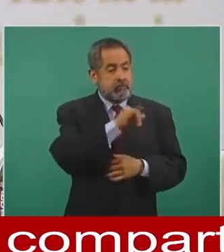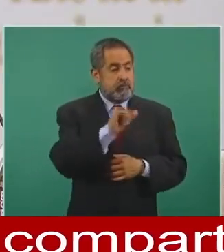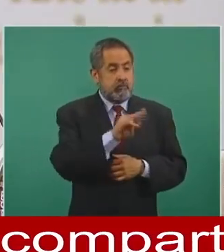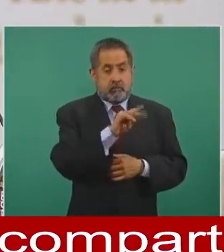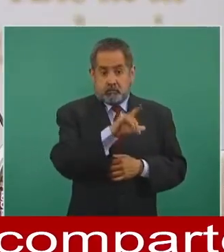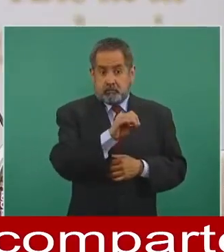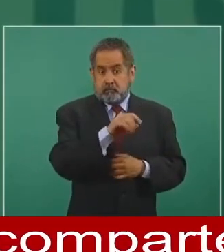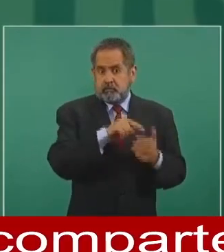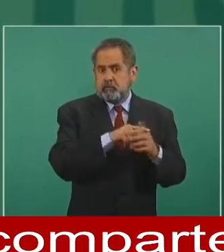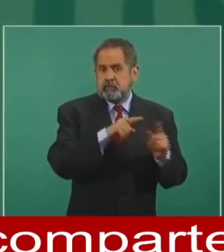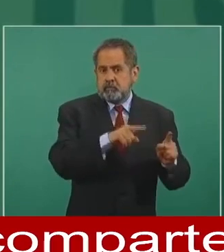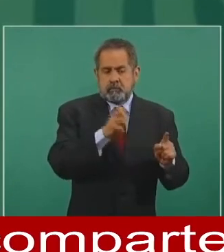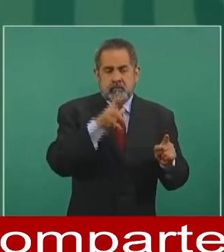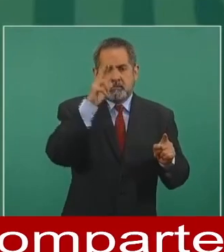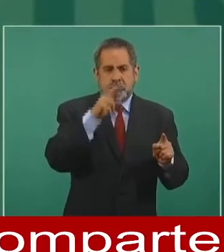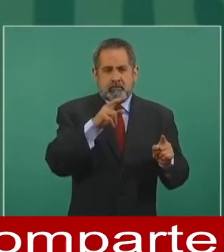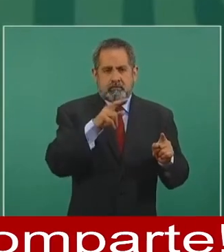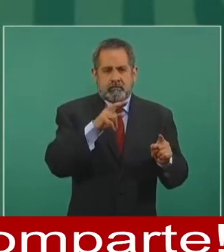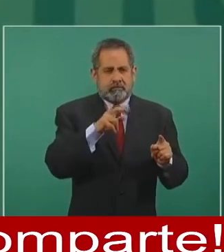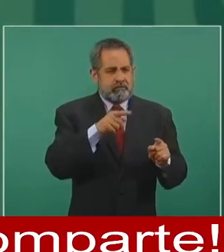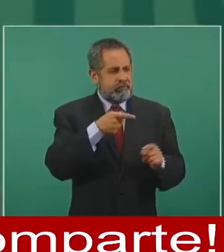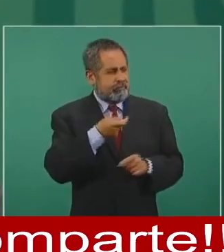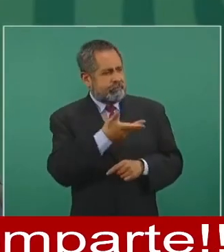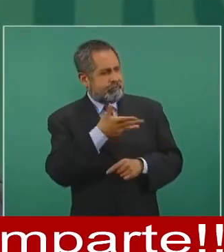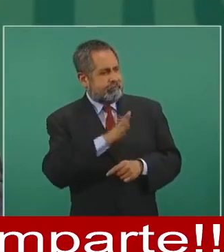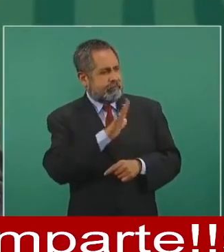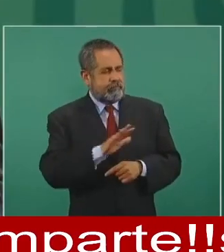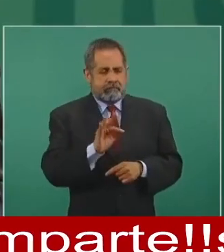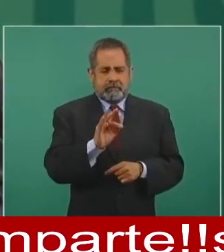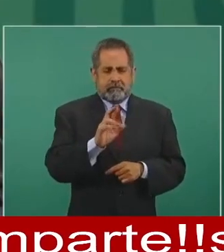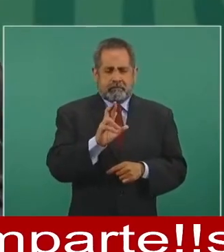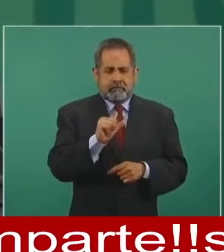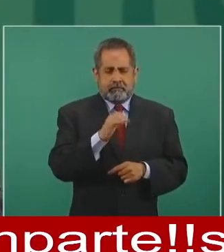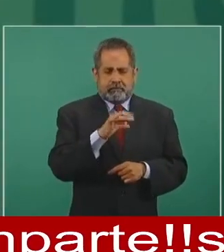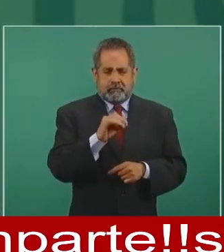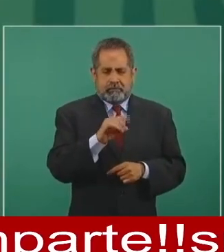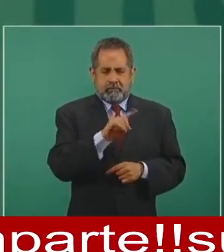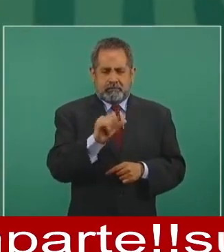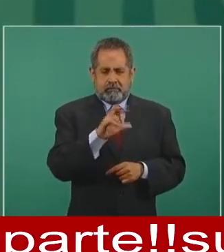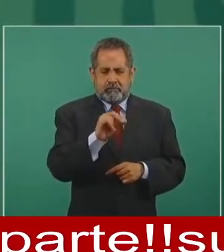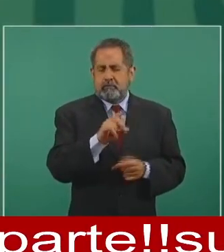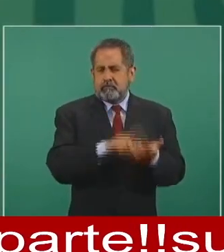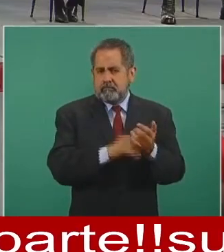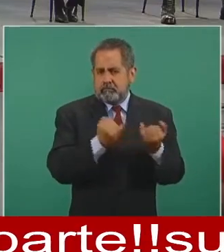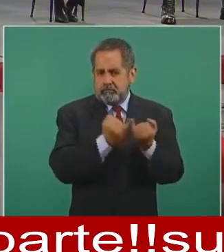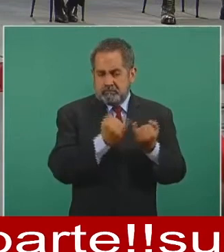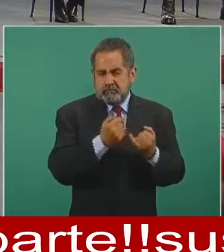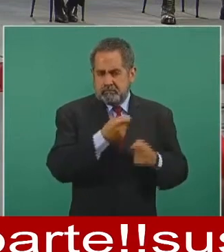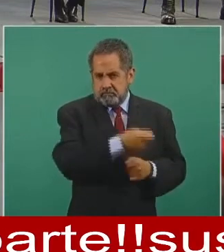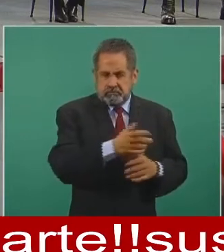Scherrer era el Francisco Zarco del periodismo.